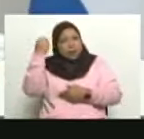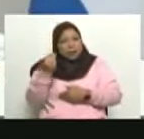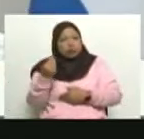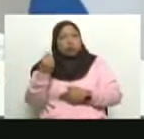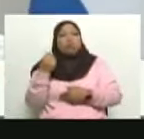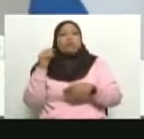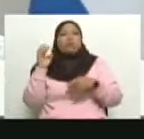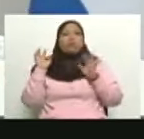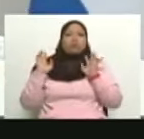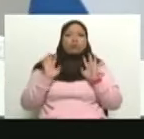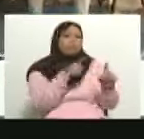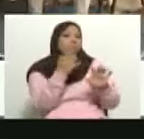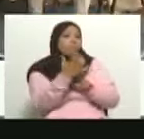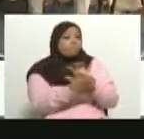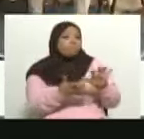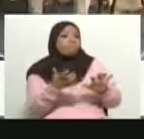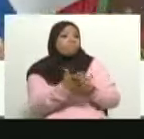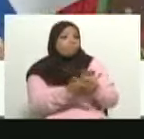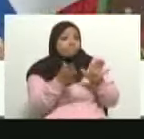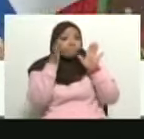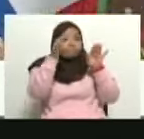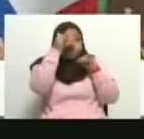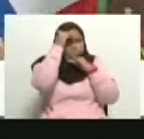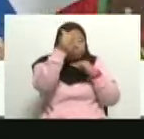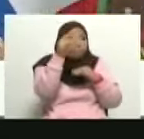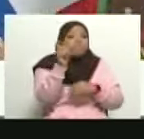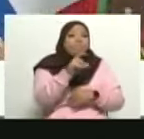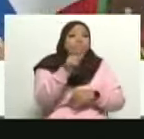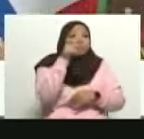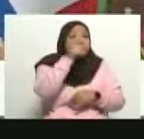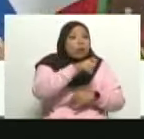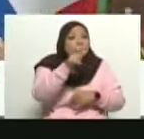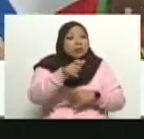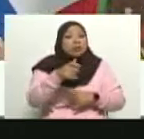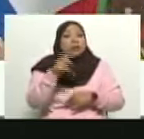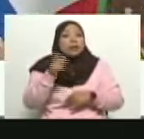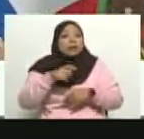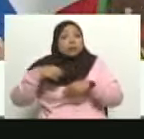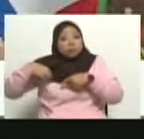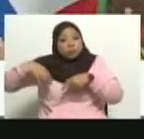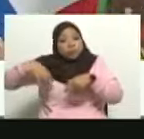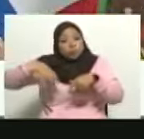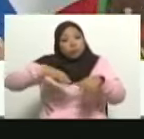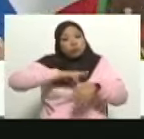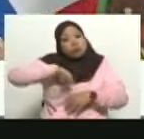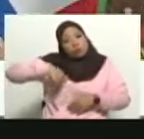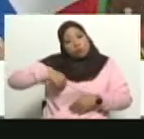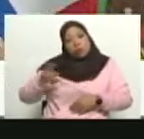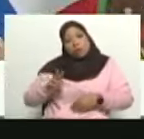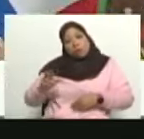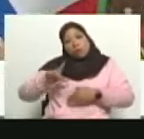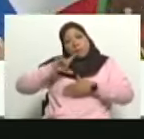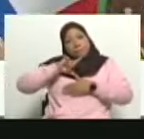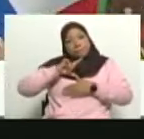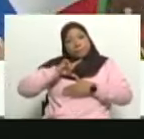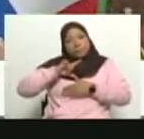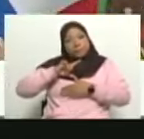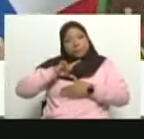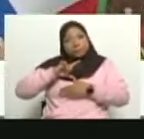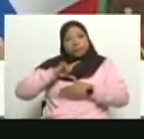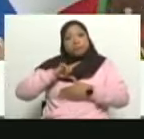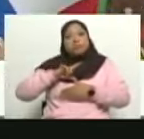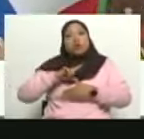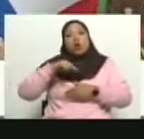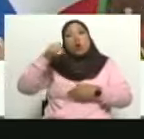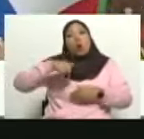del uso político de la migración y proteger sobre todo a nuestros migrantes en América Latina. Creo que a